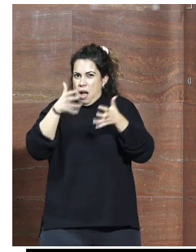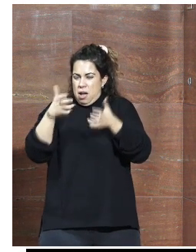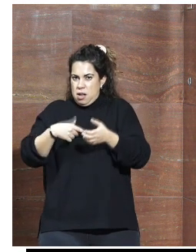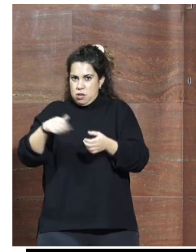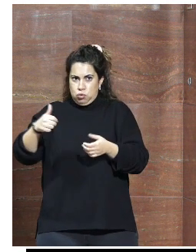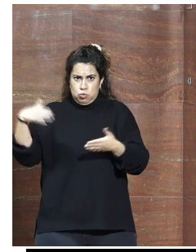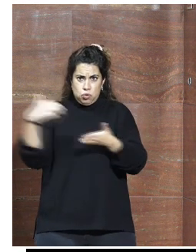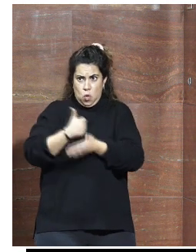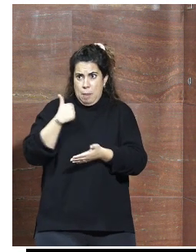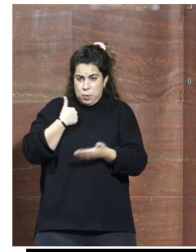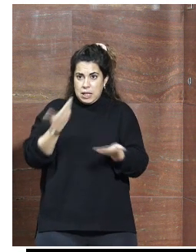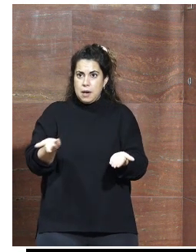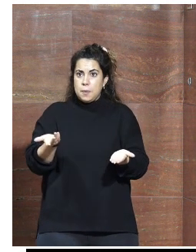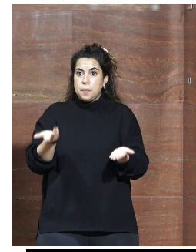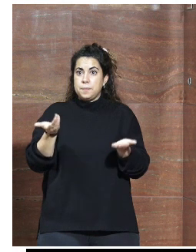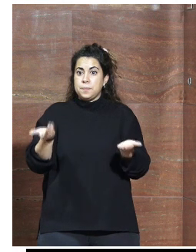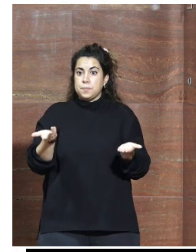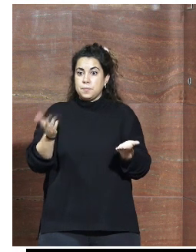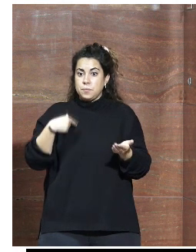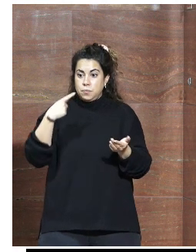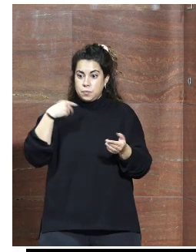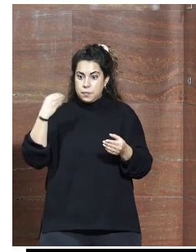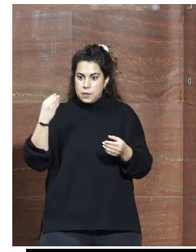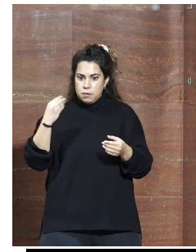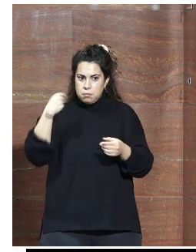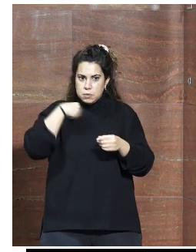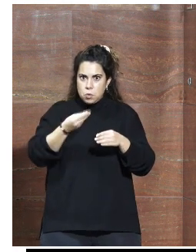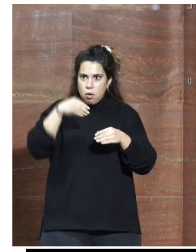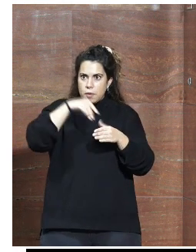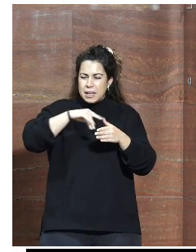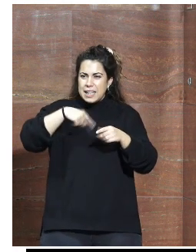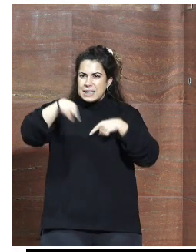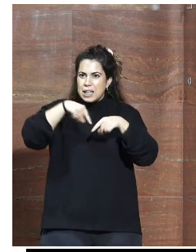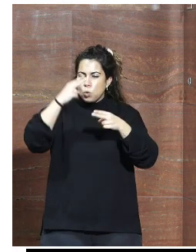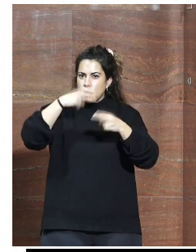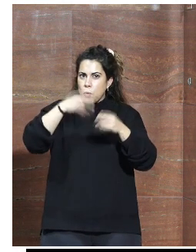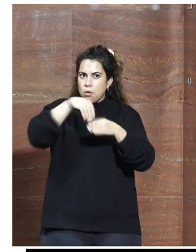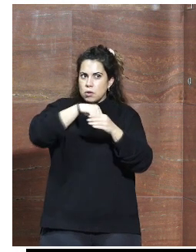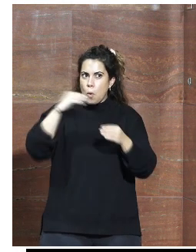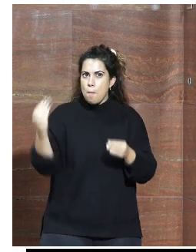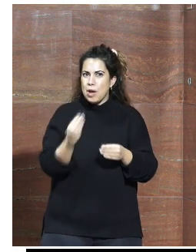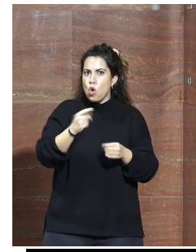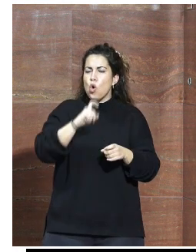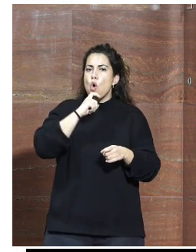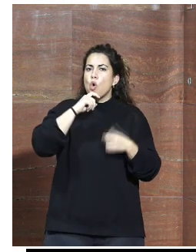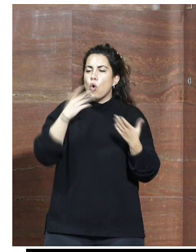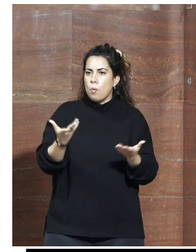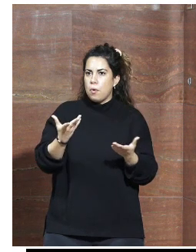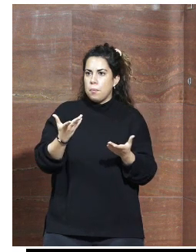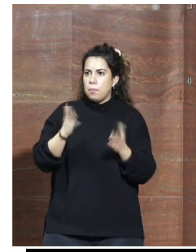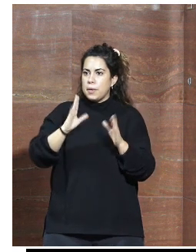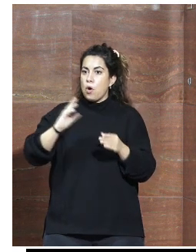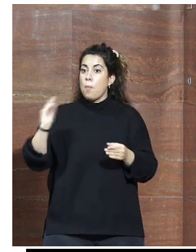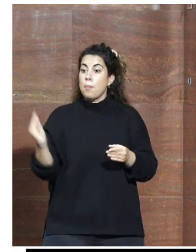para todas las mejoras que podemos llegar a producir en el transporte público, ¿no? Pero son mejoras que se producen por la implicación y